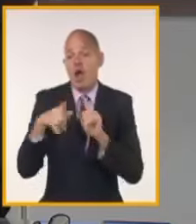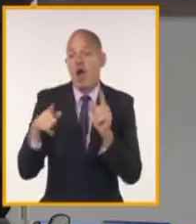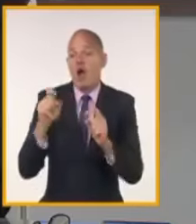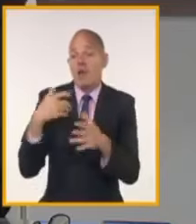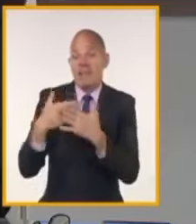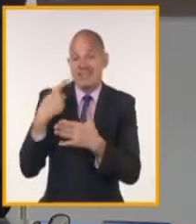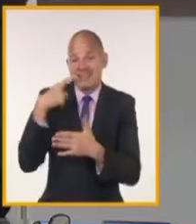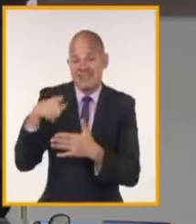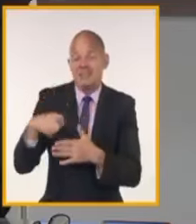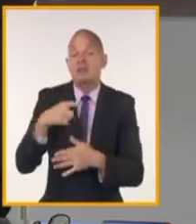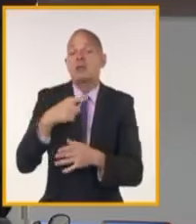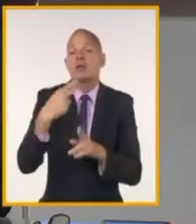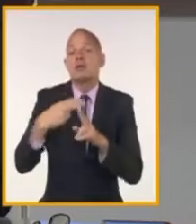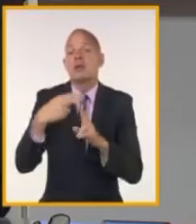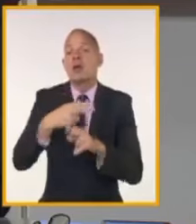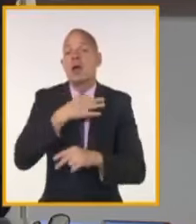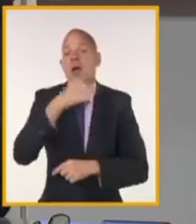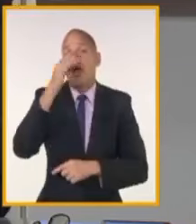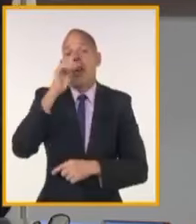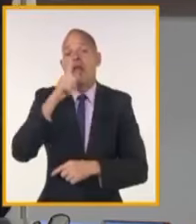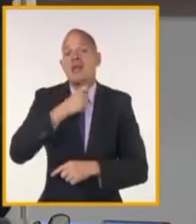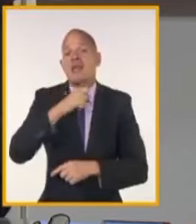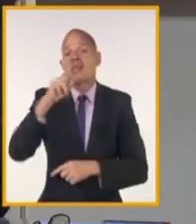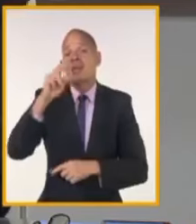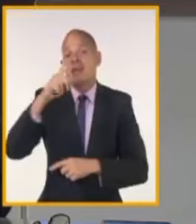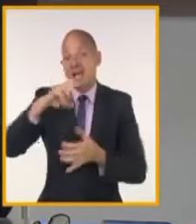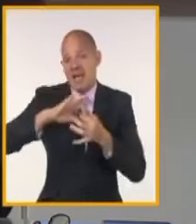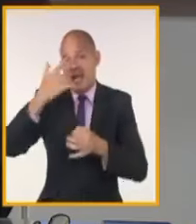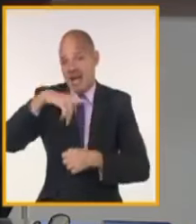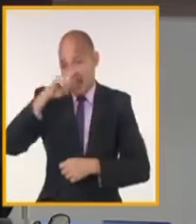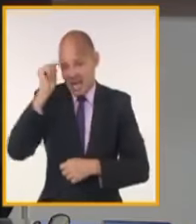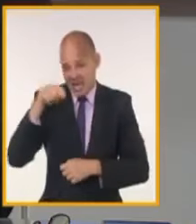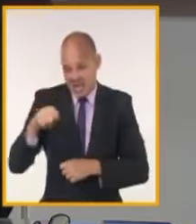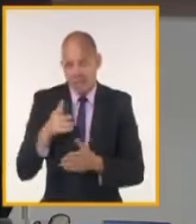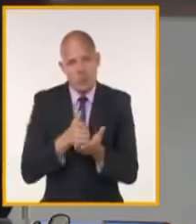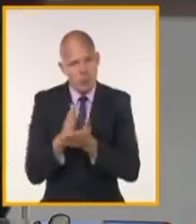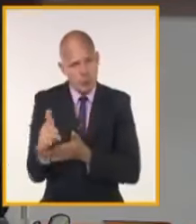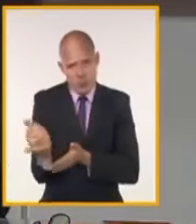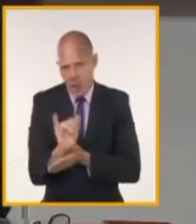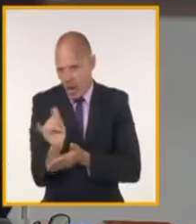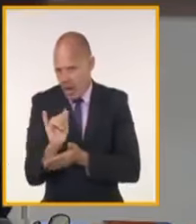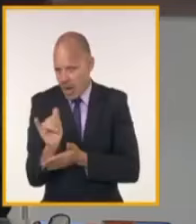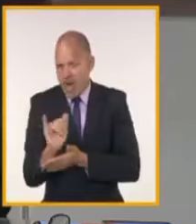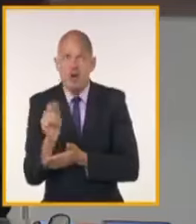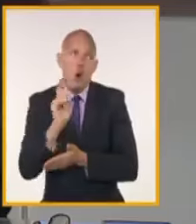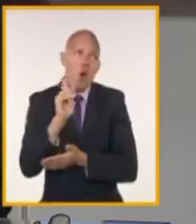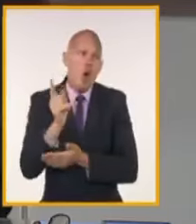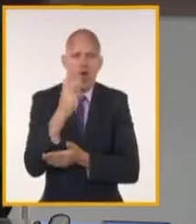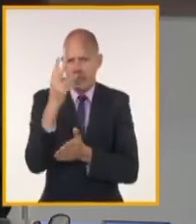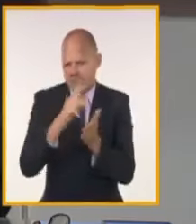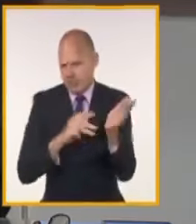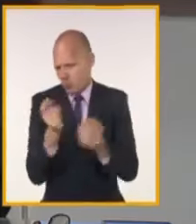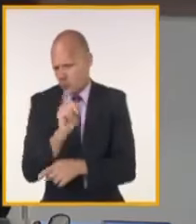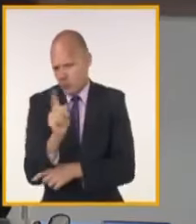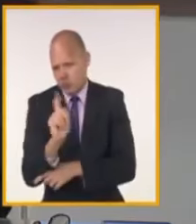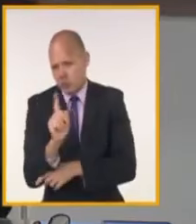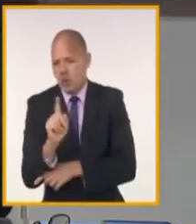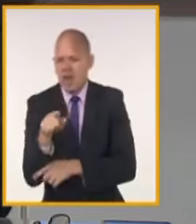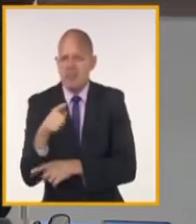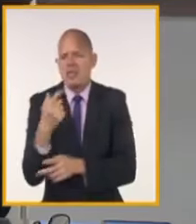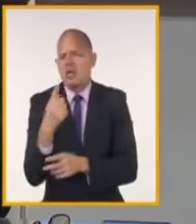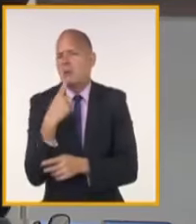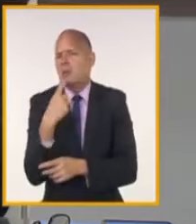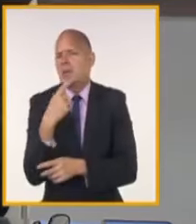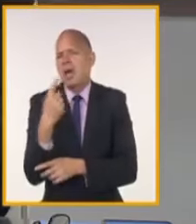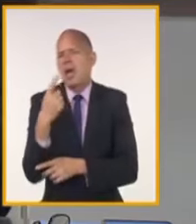Con la generación con gas también le tenemos que dar un mantenimiento no De nada de 100 días ni nada de eso pero tenemos que dar un mantenimiento de 10 12 días